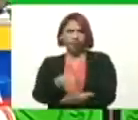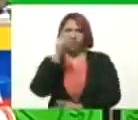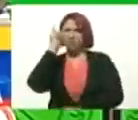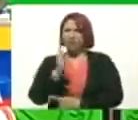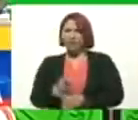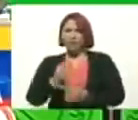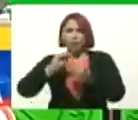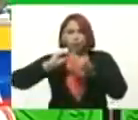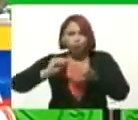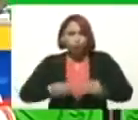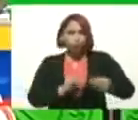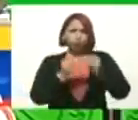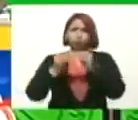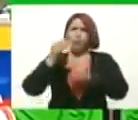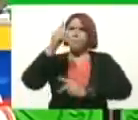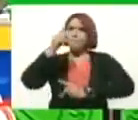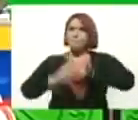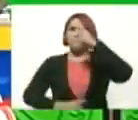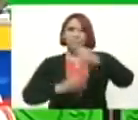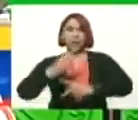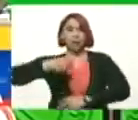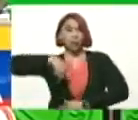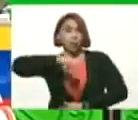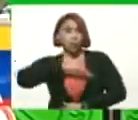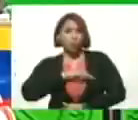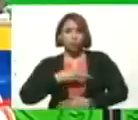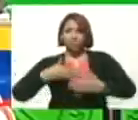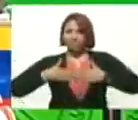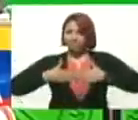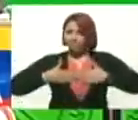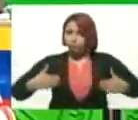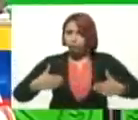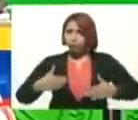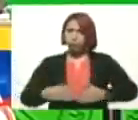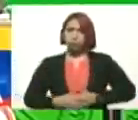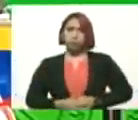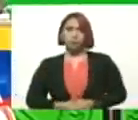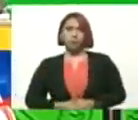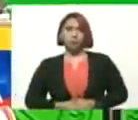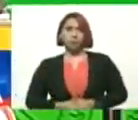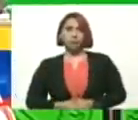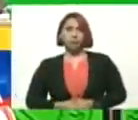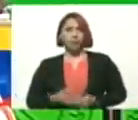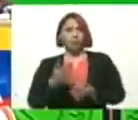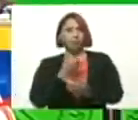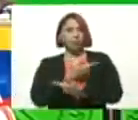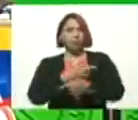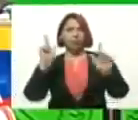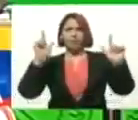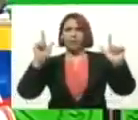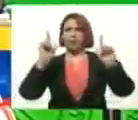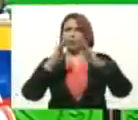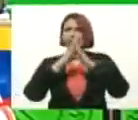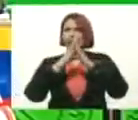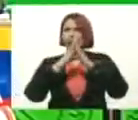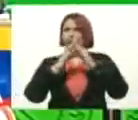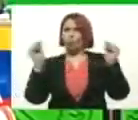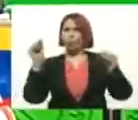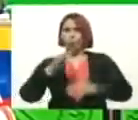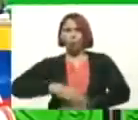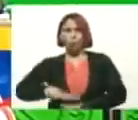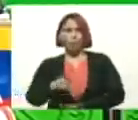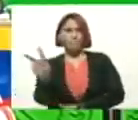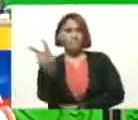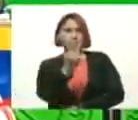ajustemos los planes para nosotros garantizar, liberar todo el territorio de